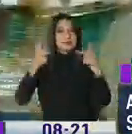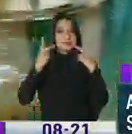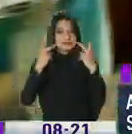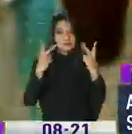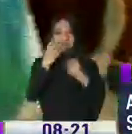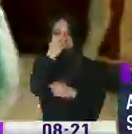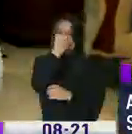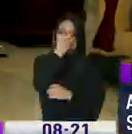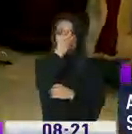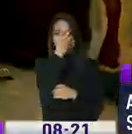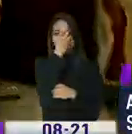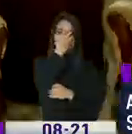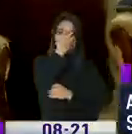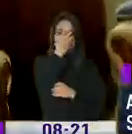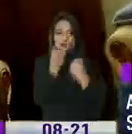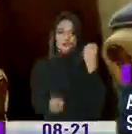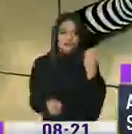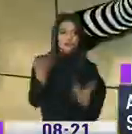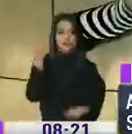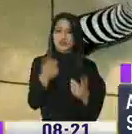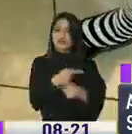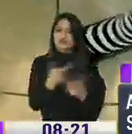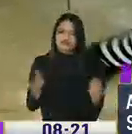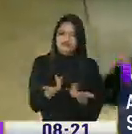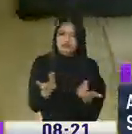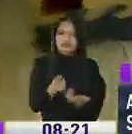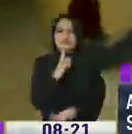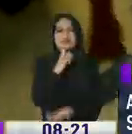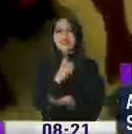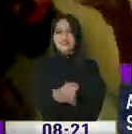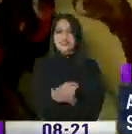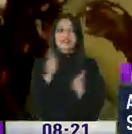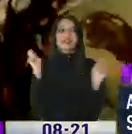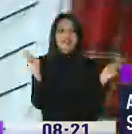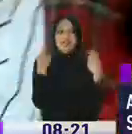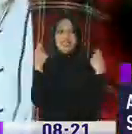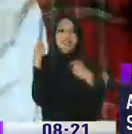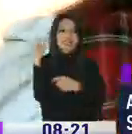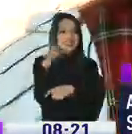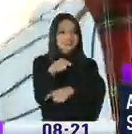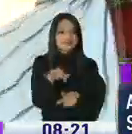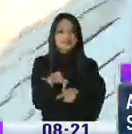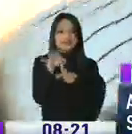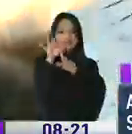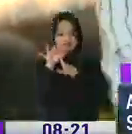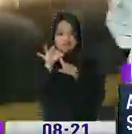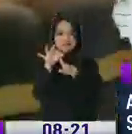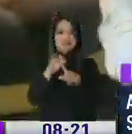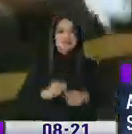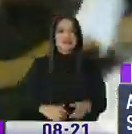los payasos. Y es que literalmente son el alma de las fiestas.